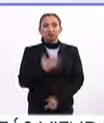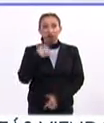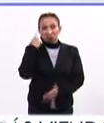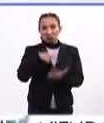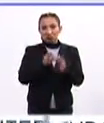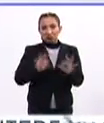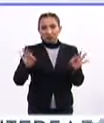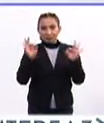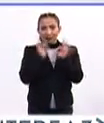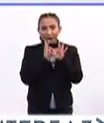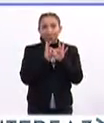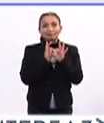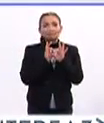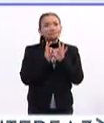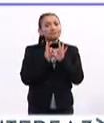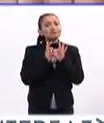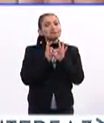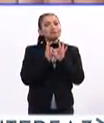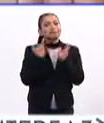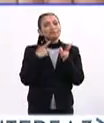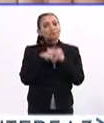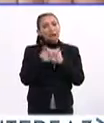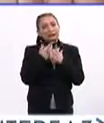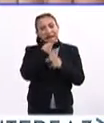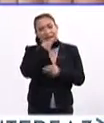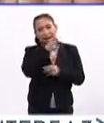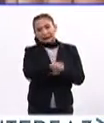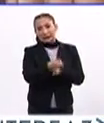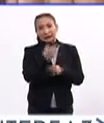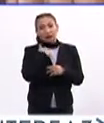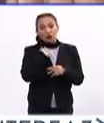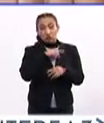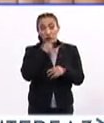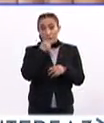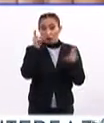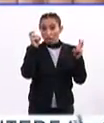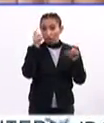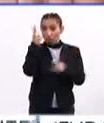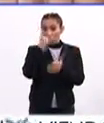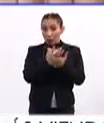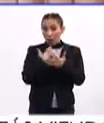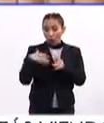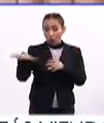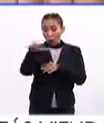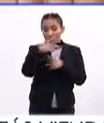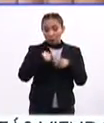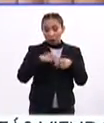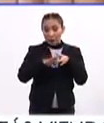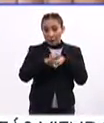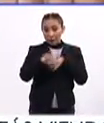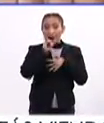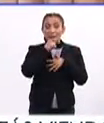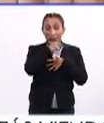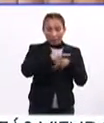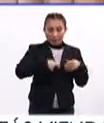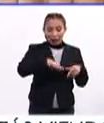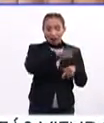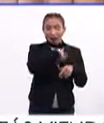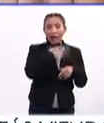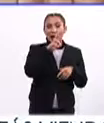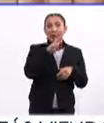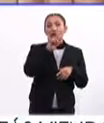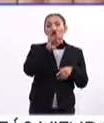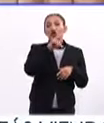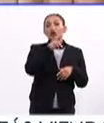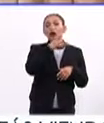que es importante empezar mencionando que no estamos hablando solamente de población migrante, sino también población refugiada.